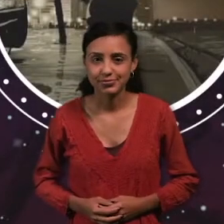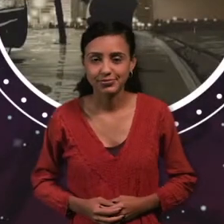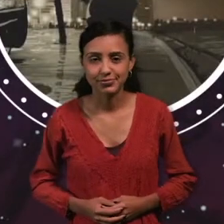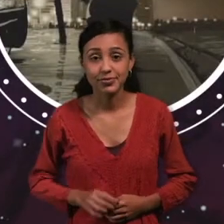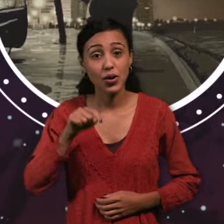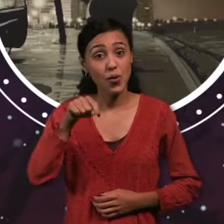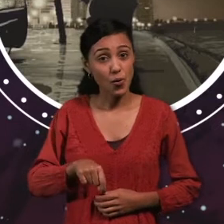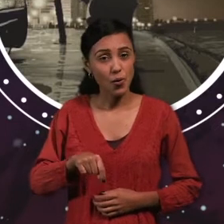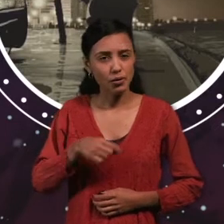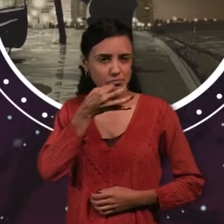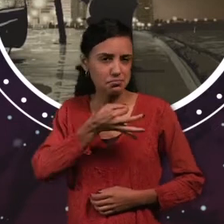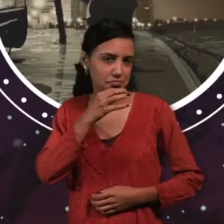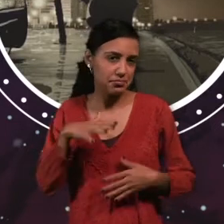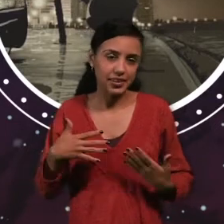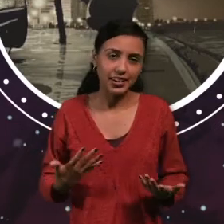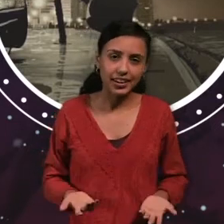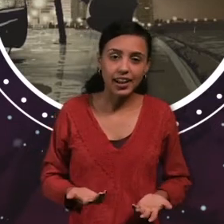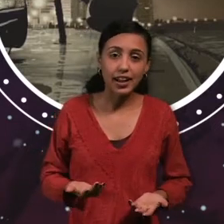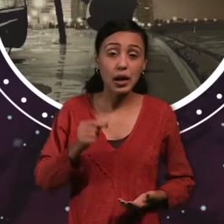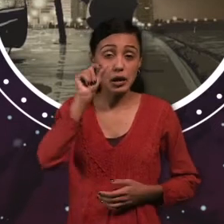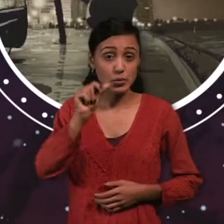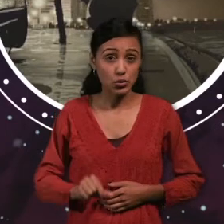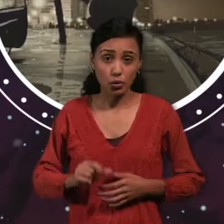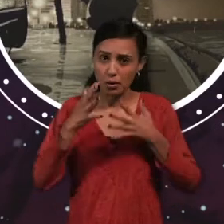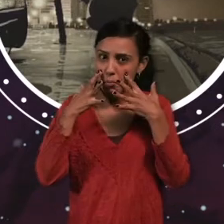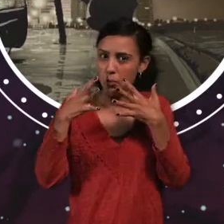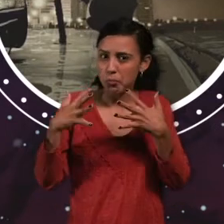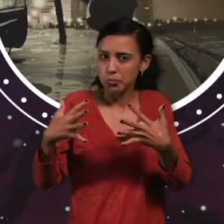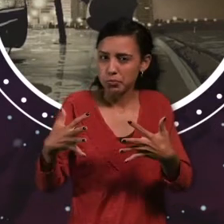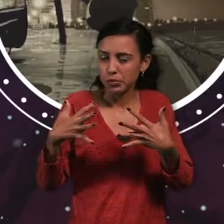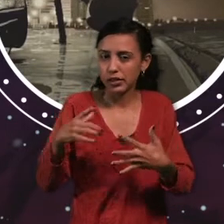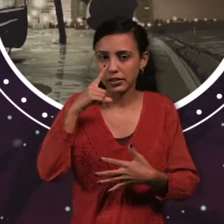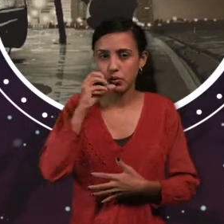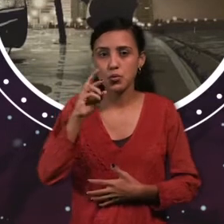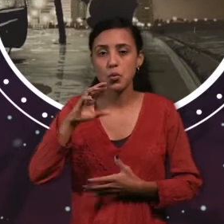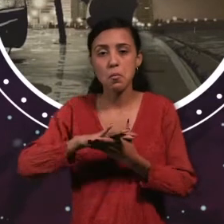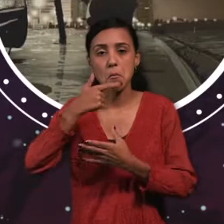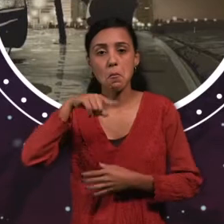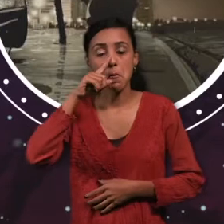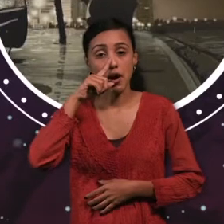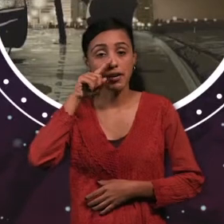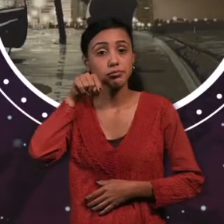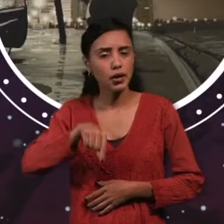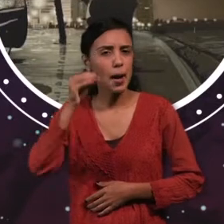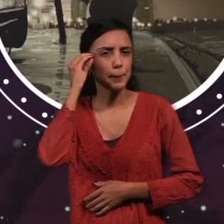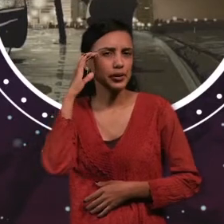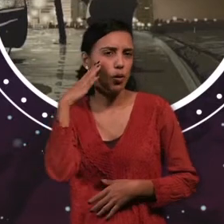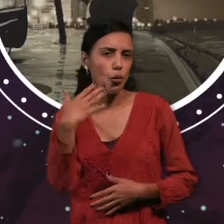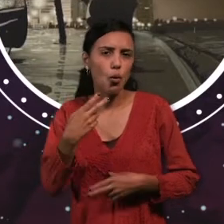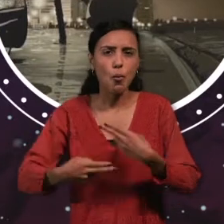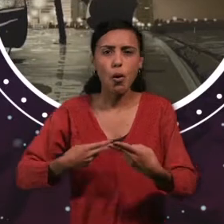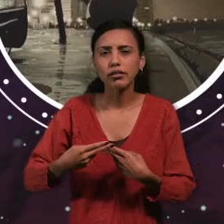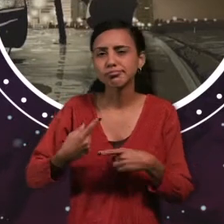En el día de hoy hablaremos sobre el gran experimentador Norma McLaren. Aprenderás cómo construir un trípode